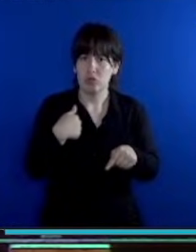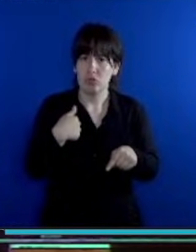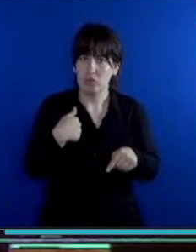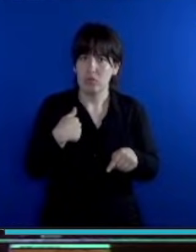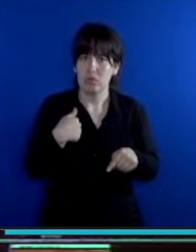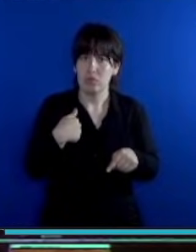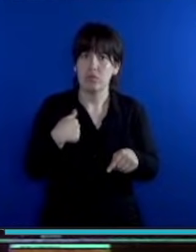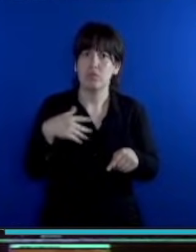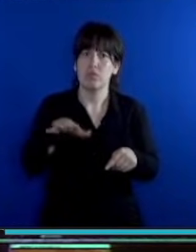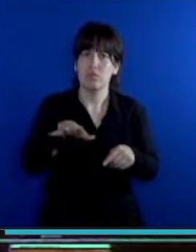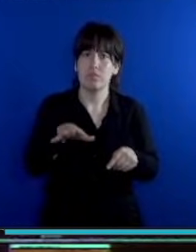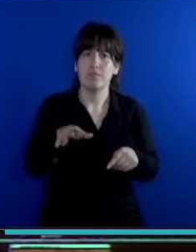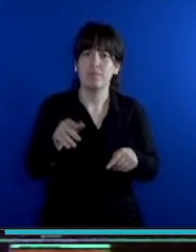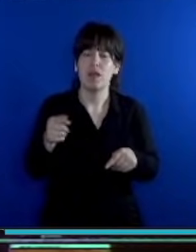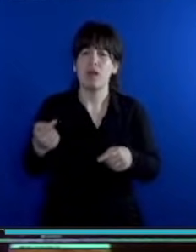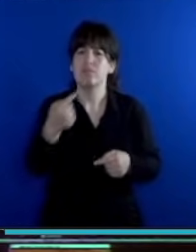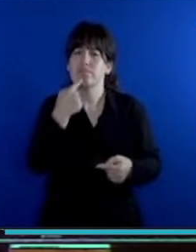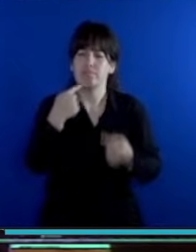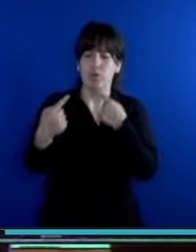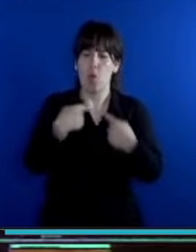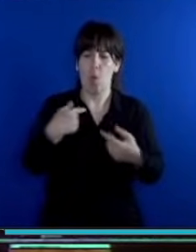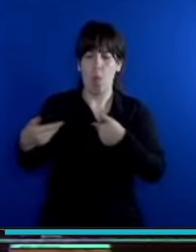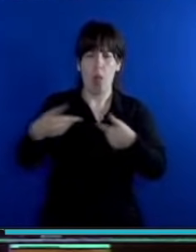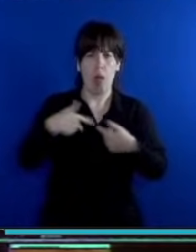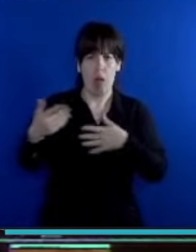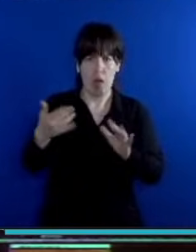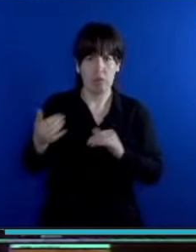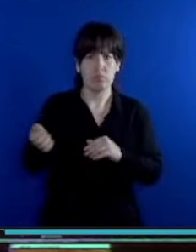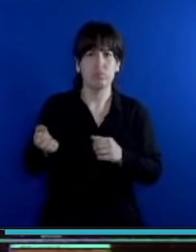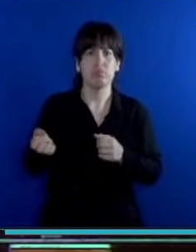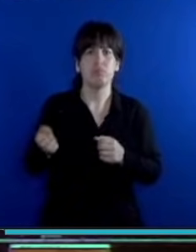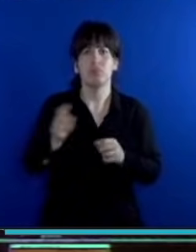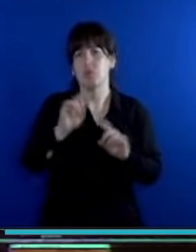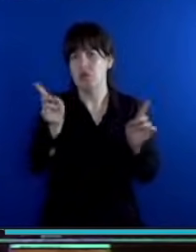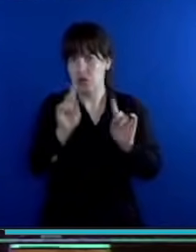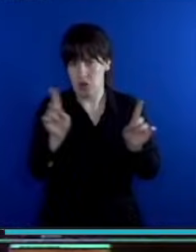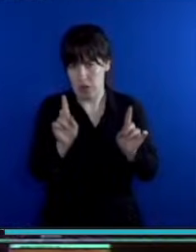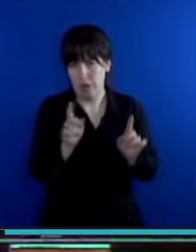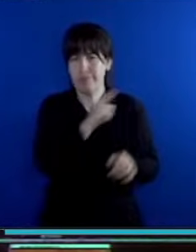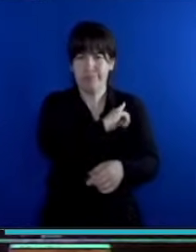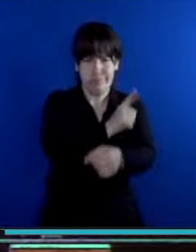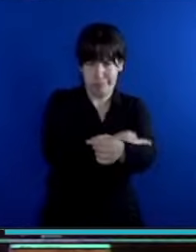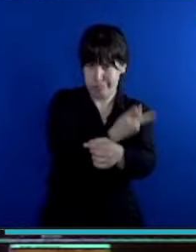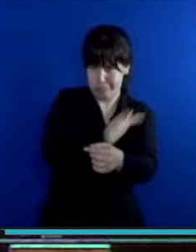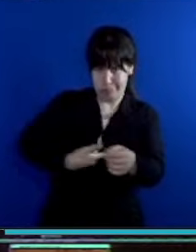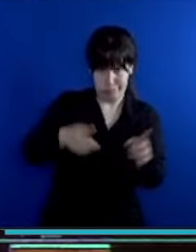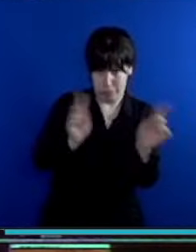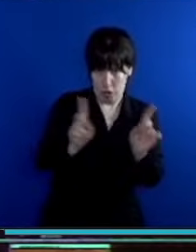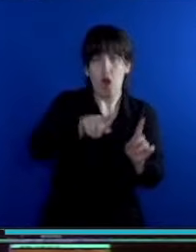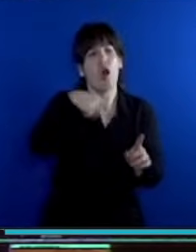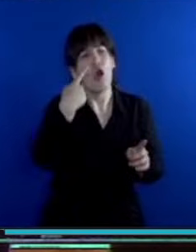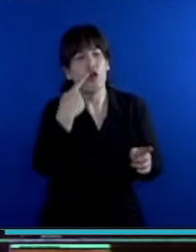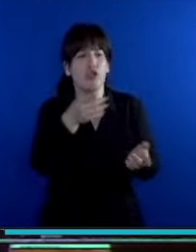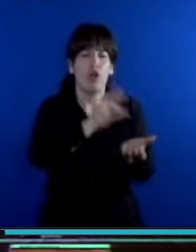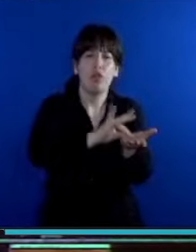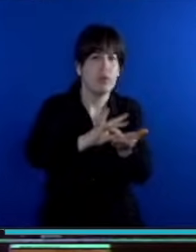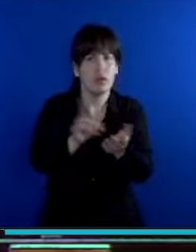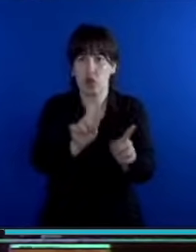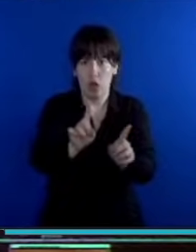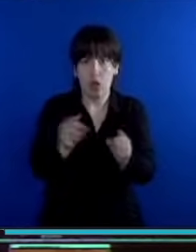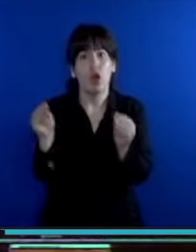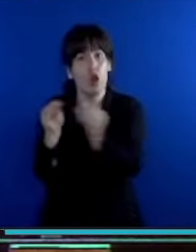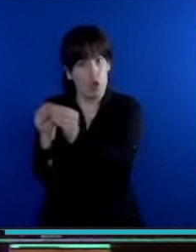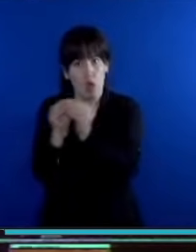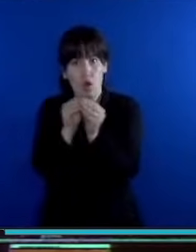algunos llamados, algunas preguntas, no del Ejecutivo, no de otros diputados, no, de mis